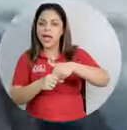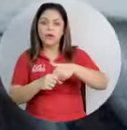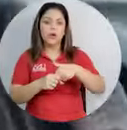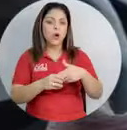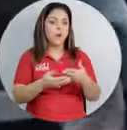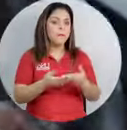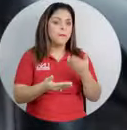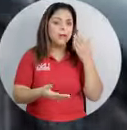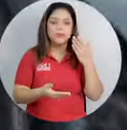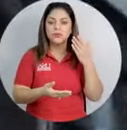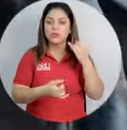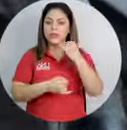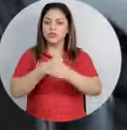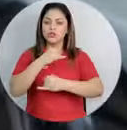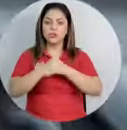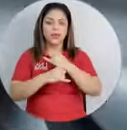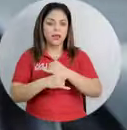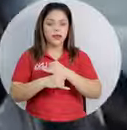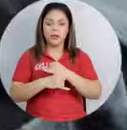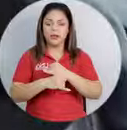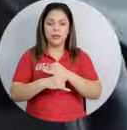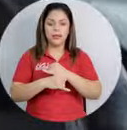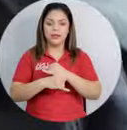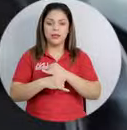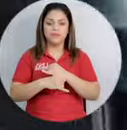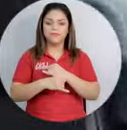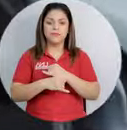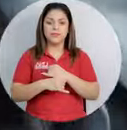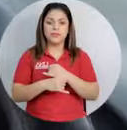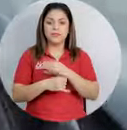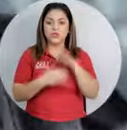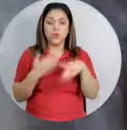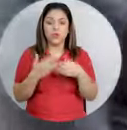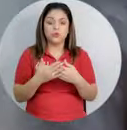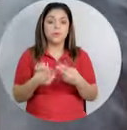cambio, combustibles, el aumento a nivel internacional de todos